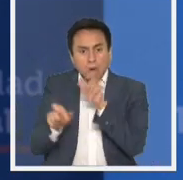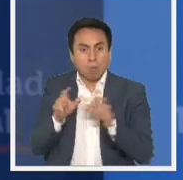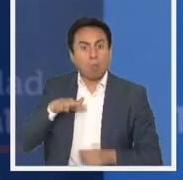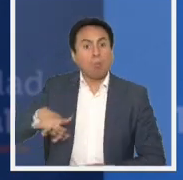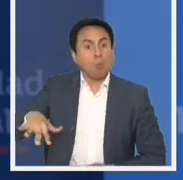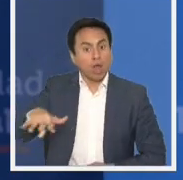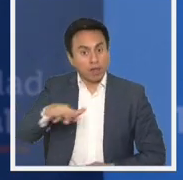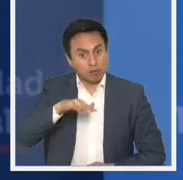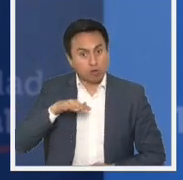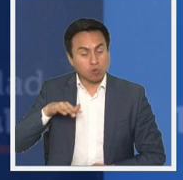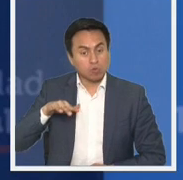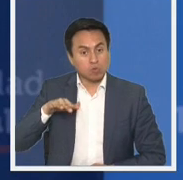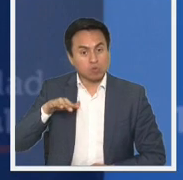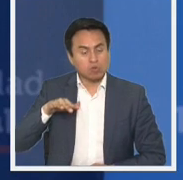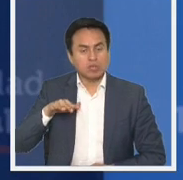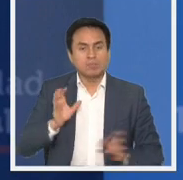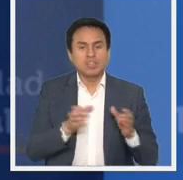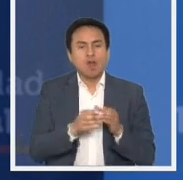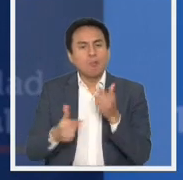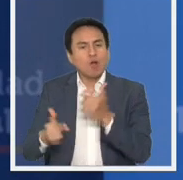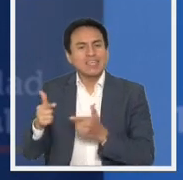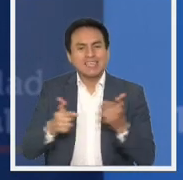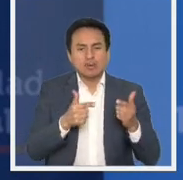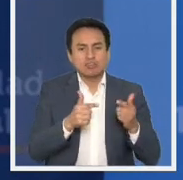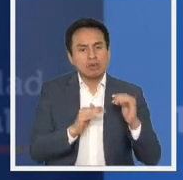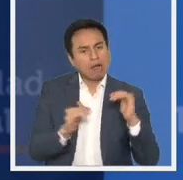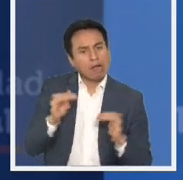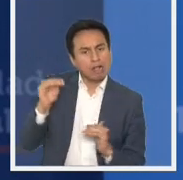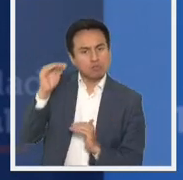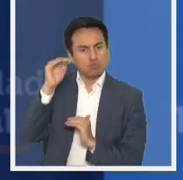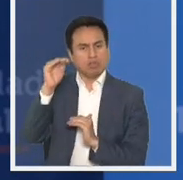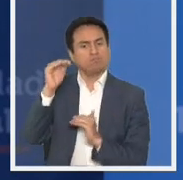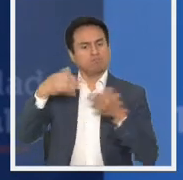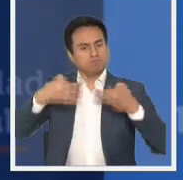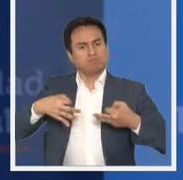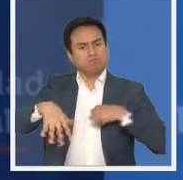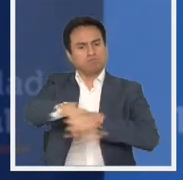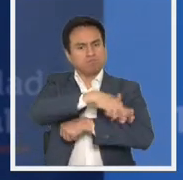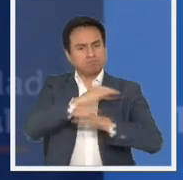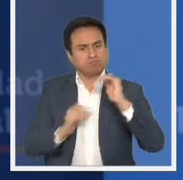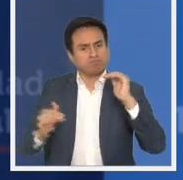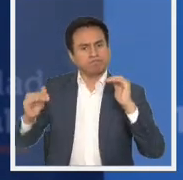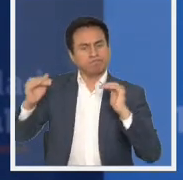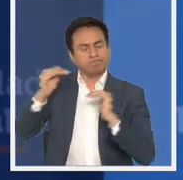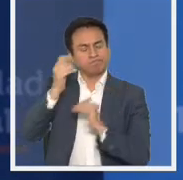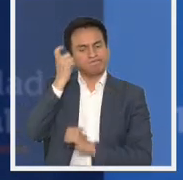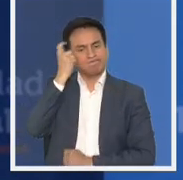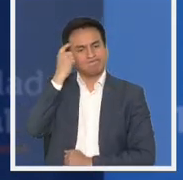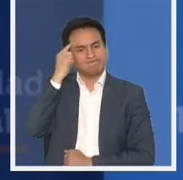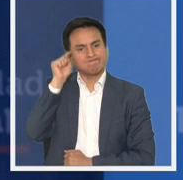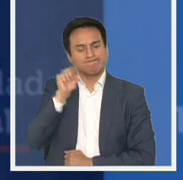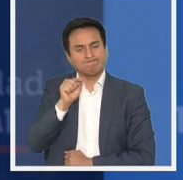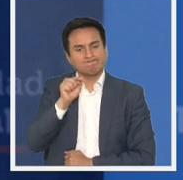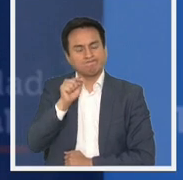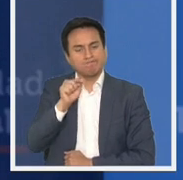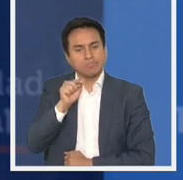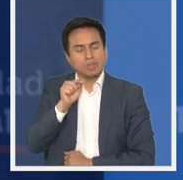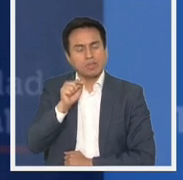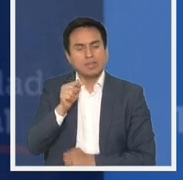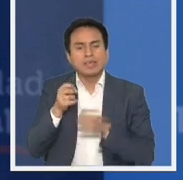pueblo los partidos políticos estén a la altura de las circunstancias y